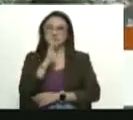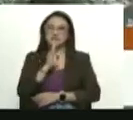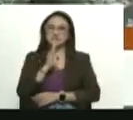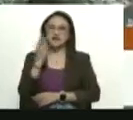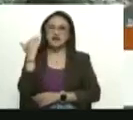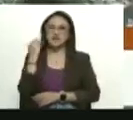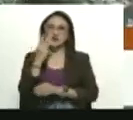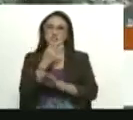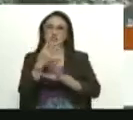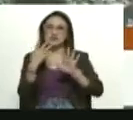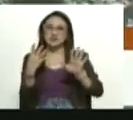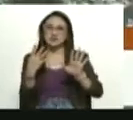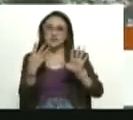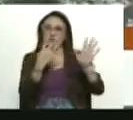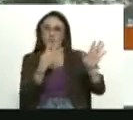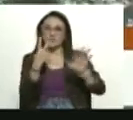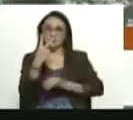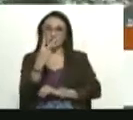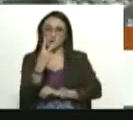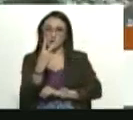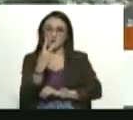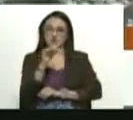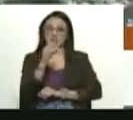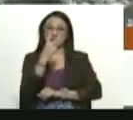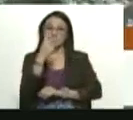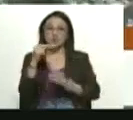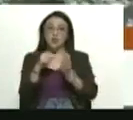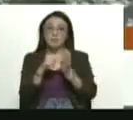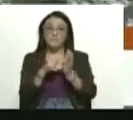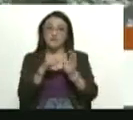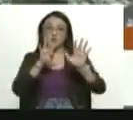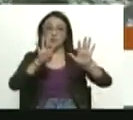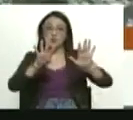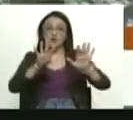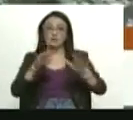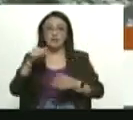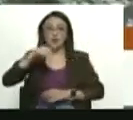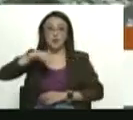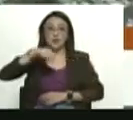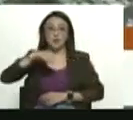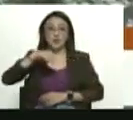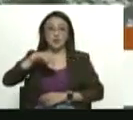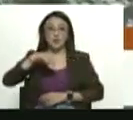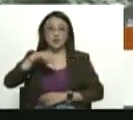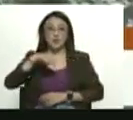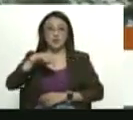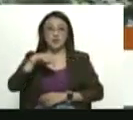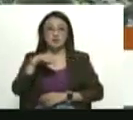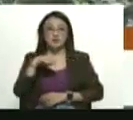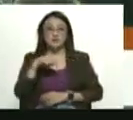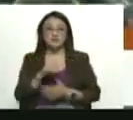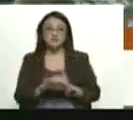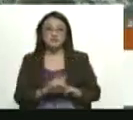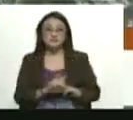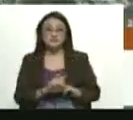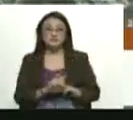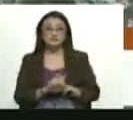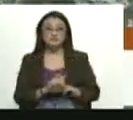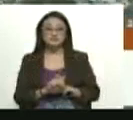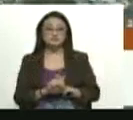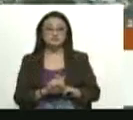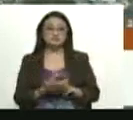de 89, 92 y 2009. Hoy, negar la